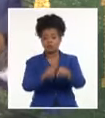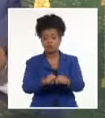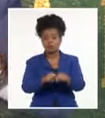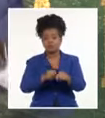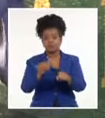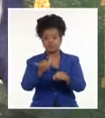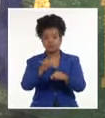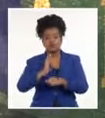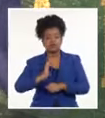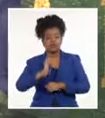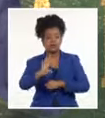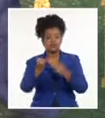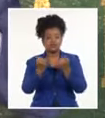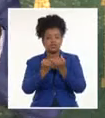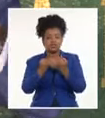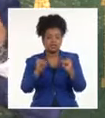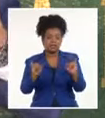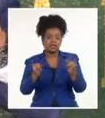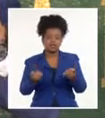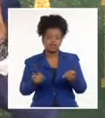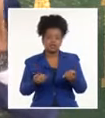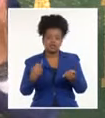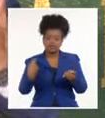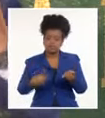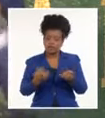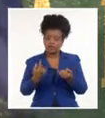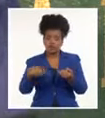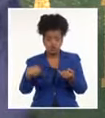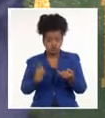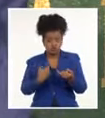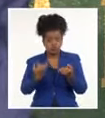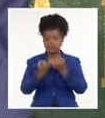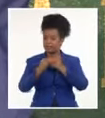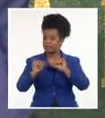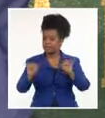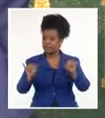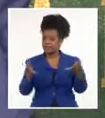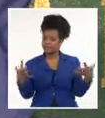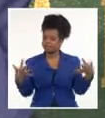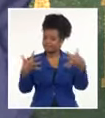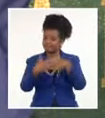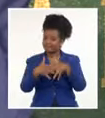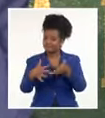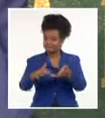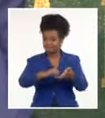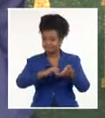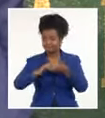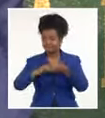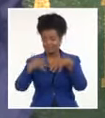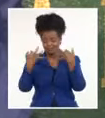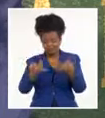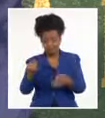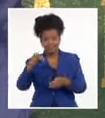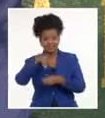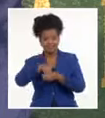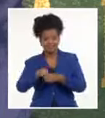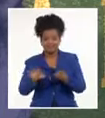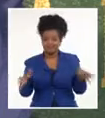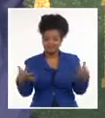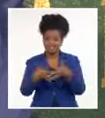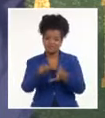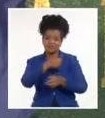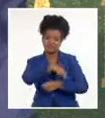nuestra independencia y a la construcción de la fraternidad, de la verdadera integración y unidad de nuestros